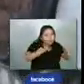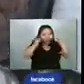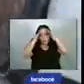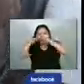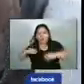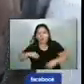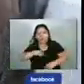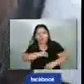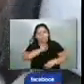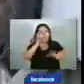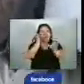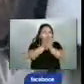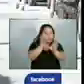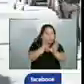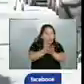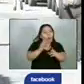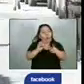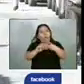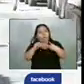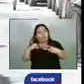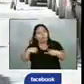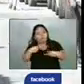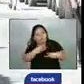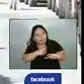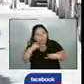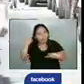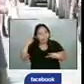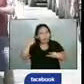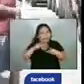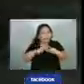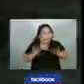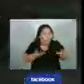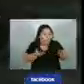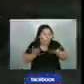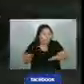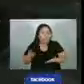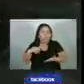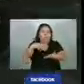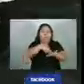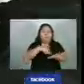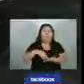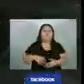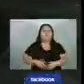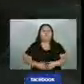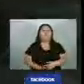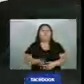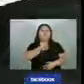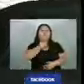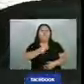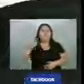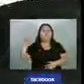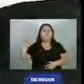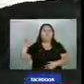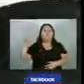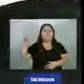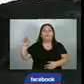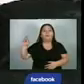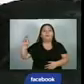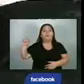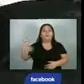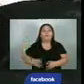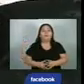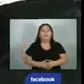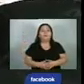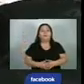médica, psicológica, psiquiátrica y tratamiento integral para la población. Carla Araniva, Noticiero Hechos.